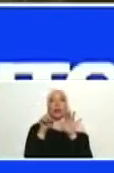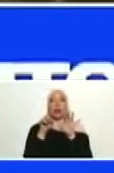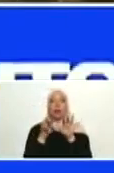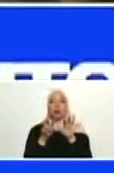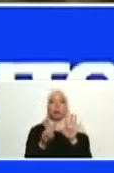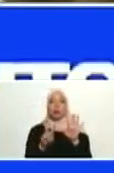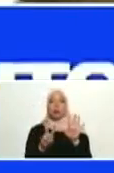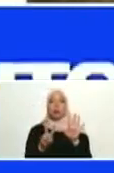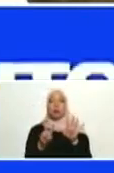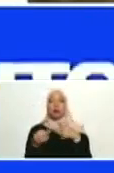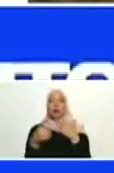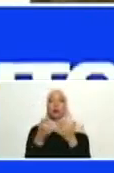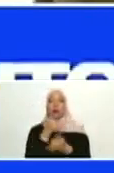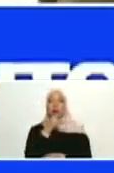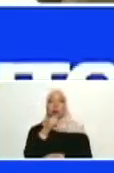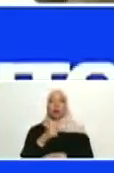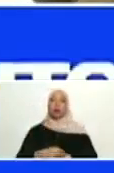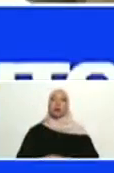1600. Hace años, pues.